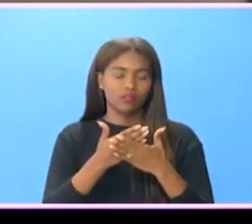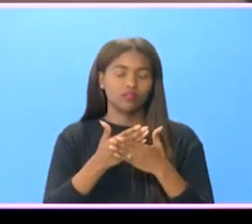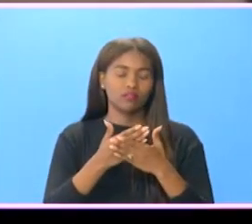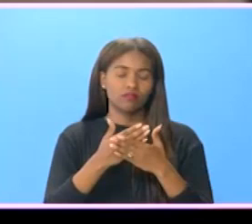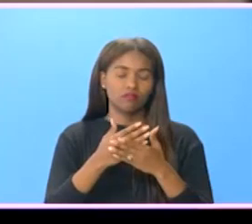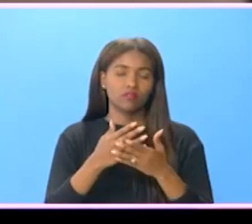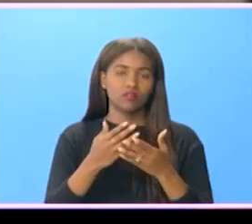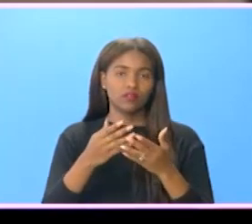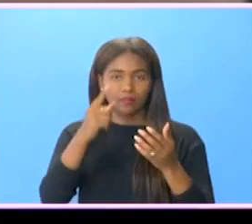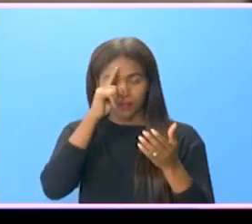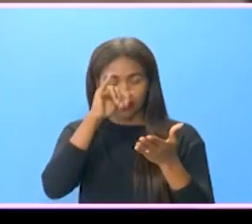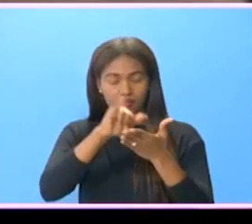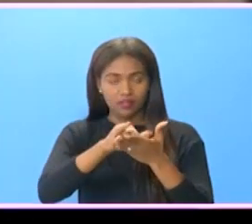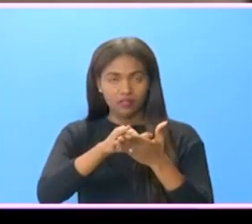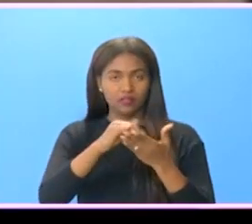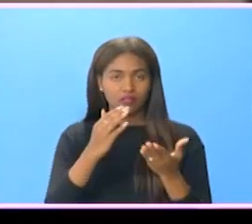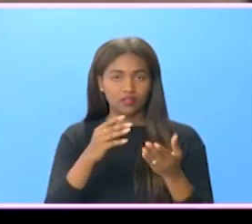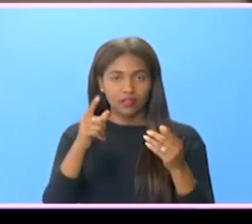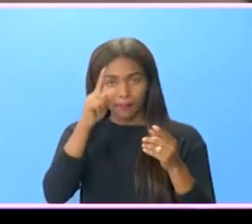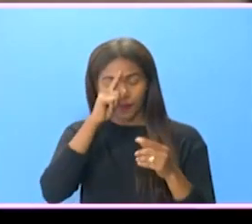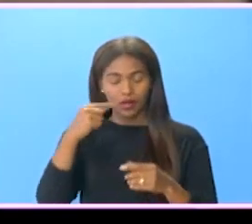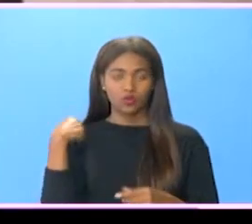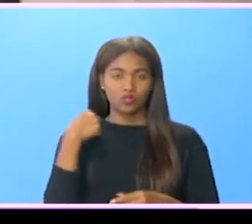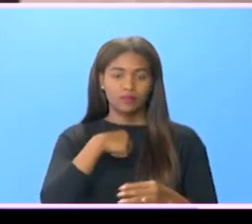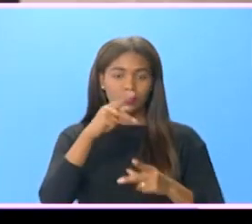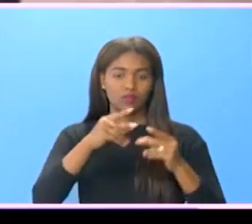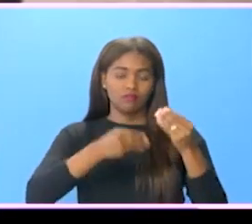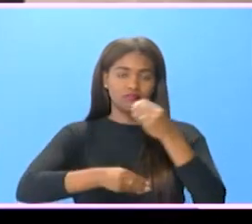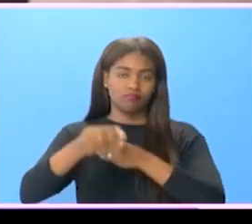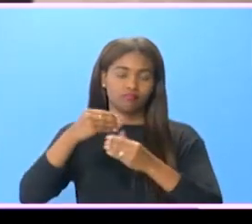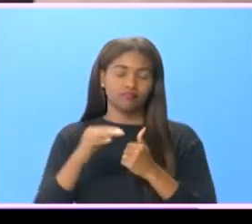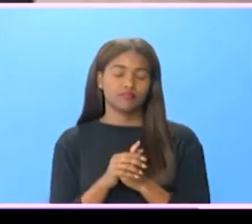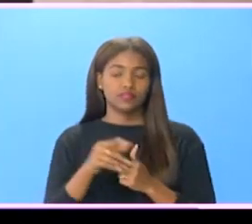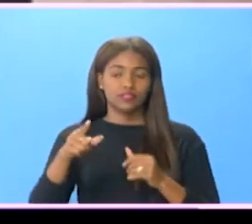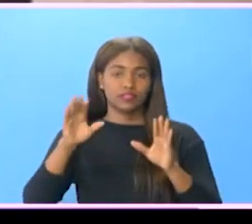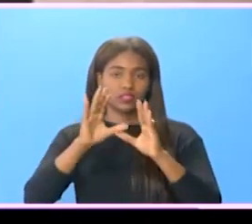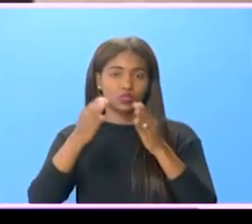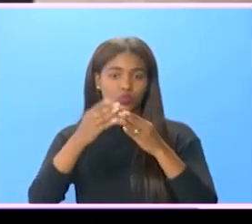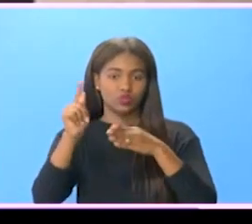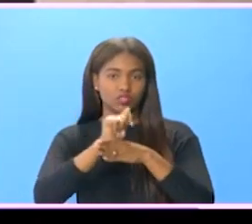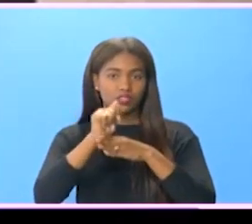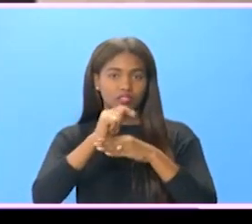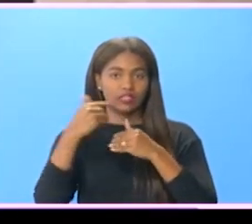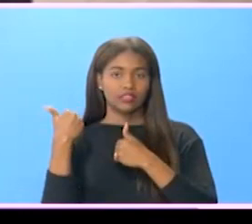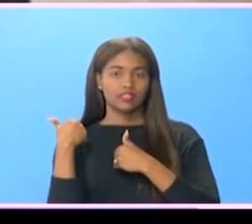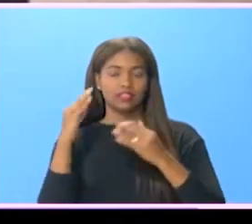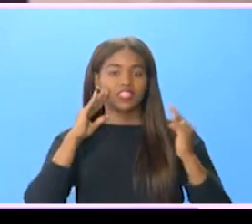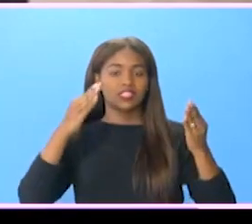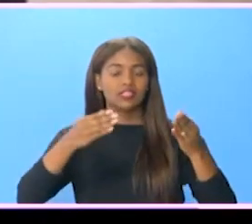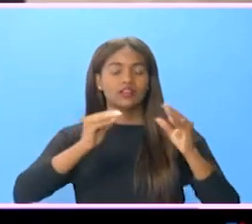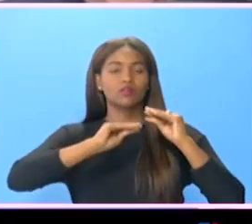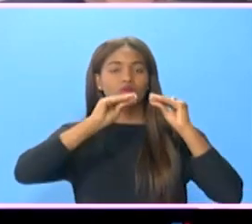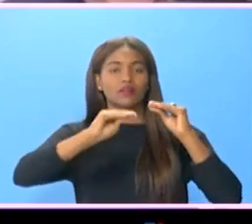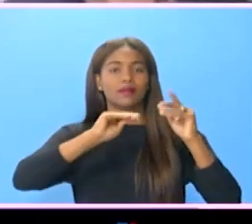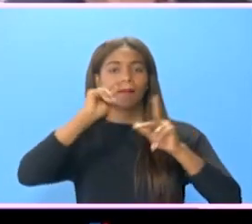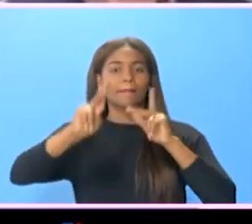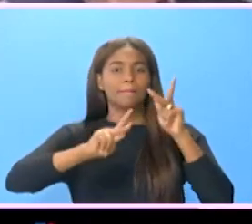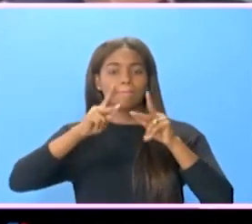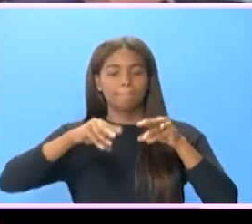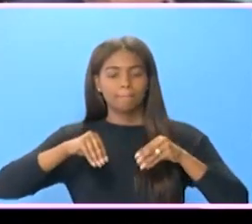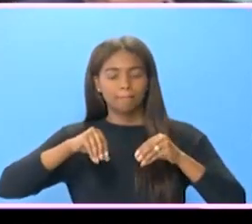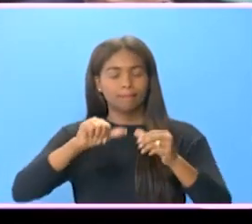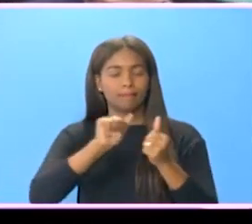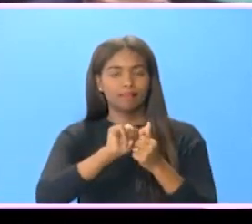inocuidad y bien manipulado para nuestro consumidor. Esos cursos talleres estuvieron dirigidos a formar a productores